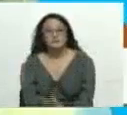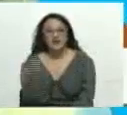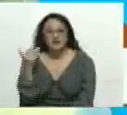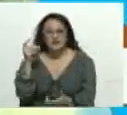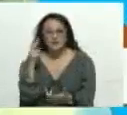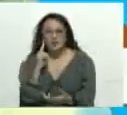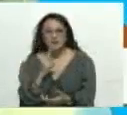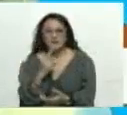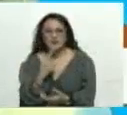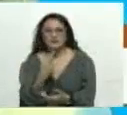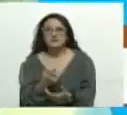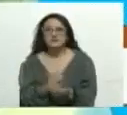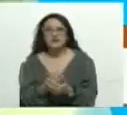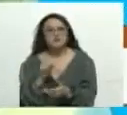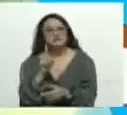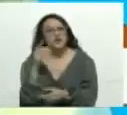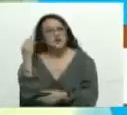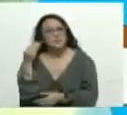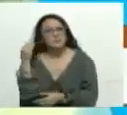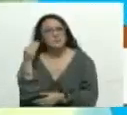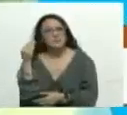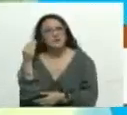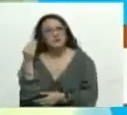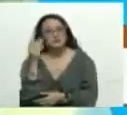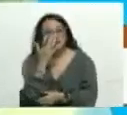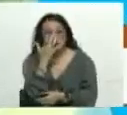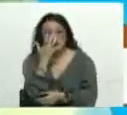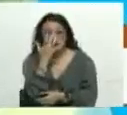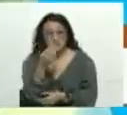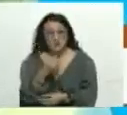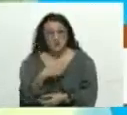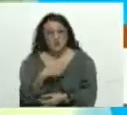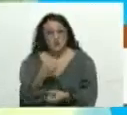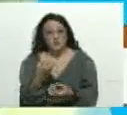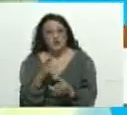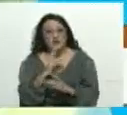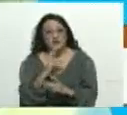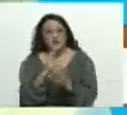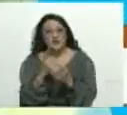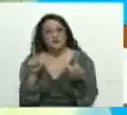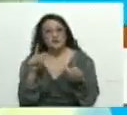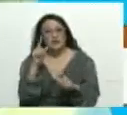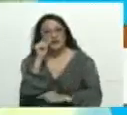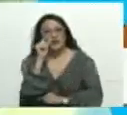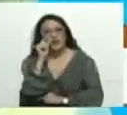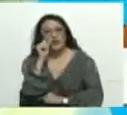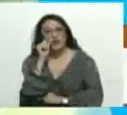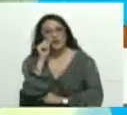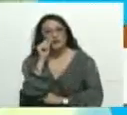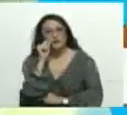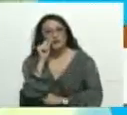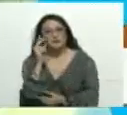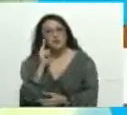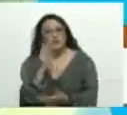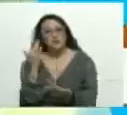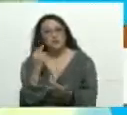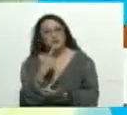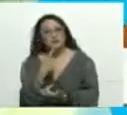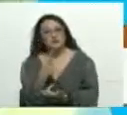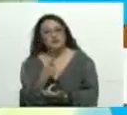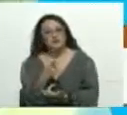Bolívar no han pensado no pueden dar respuesta a la libertad del hombre será decide Bolívar en su tiempo que